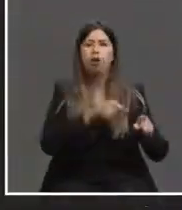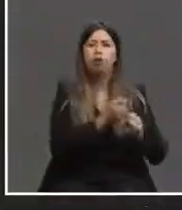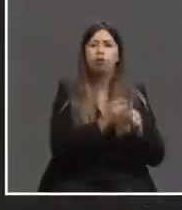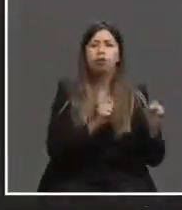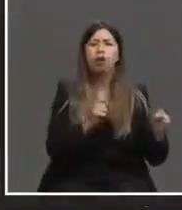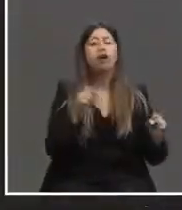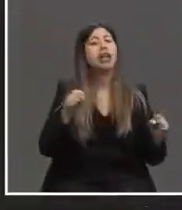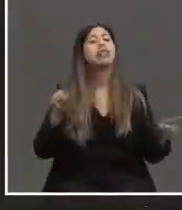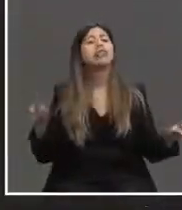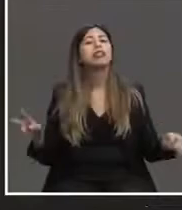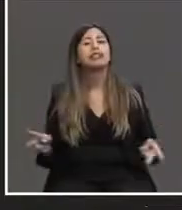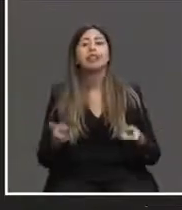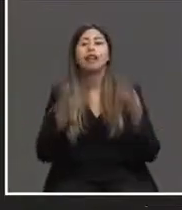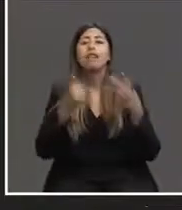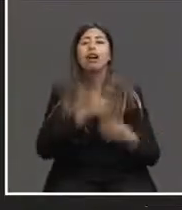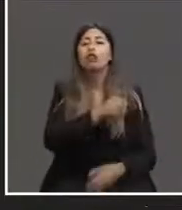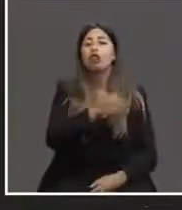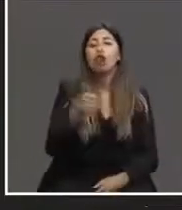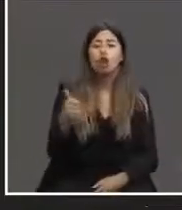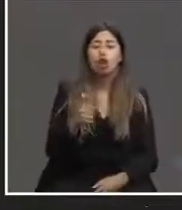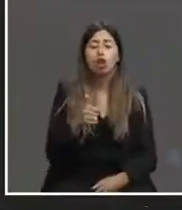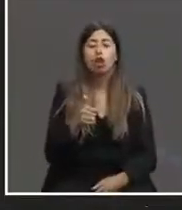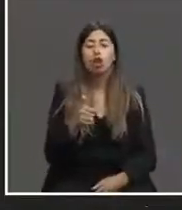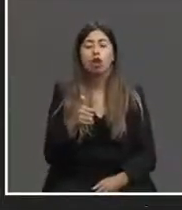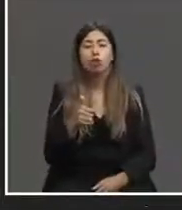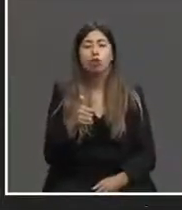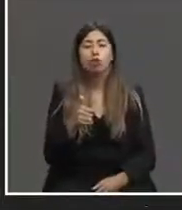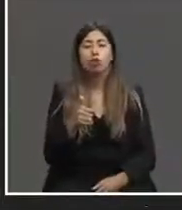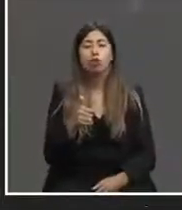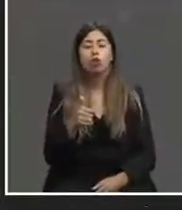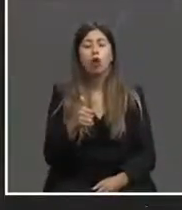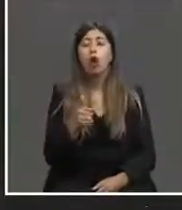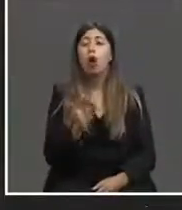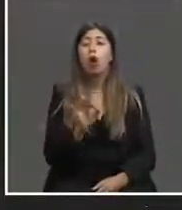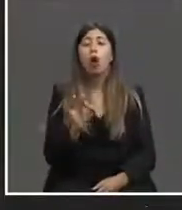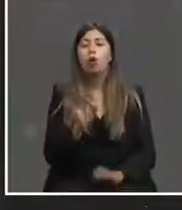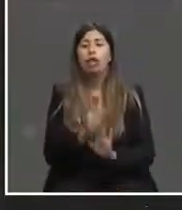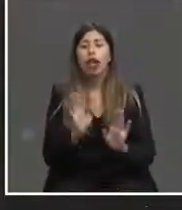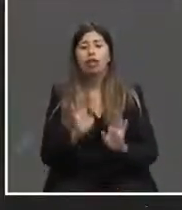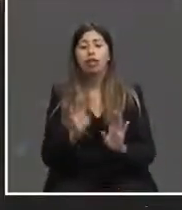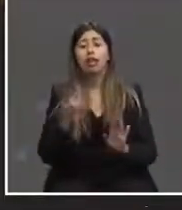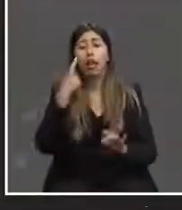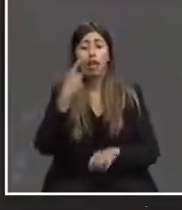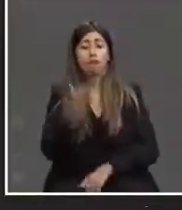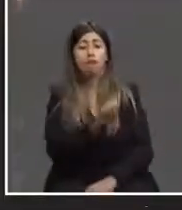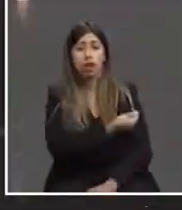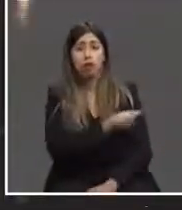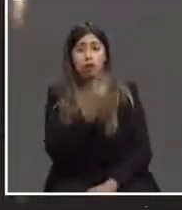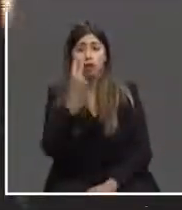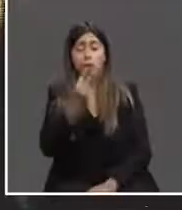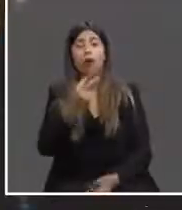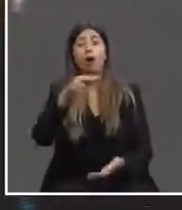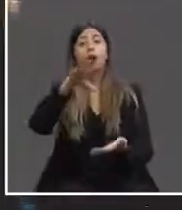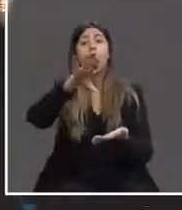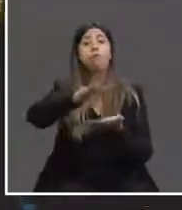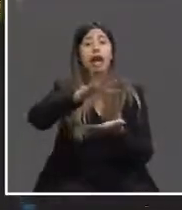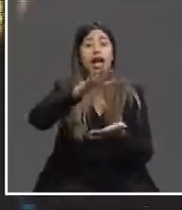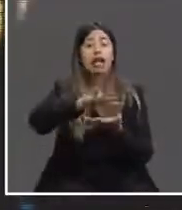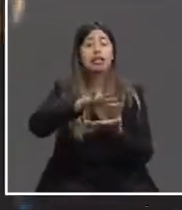salvar al planeta. Aquí nos salvamos todos o no se salva nadie. Y eso lo vemos con la vacuna. Mientras existan los países ricos que se pueden